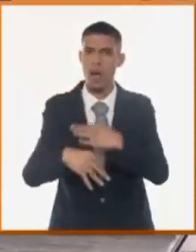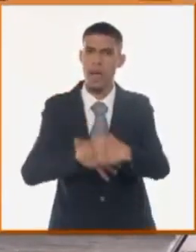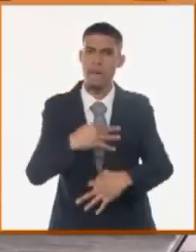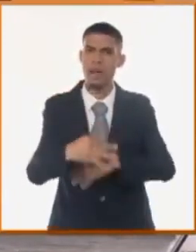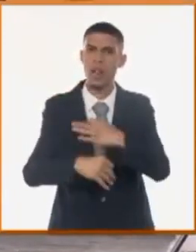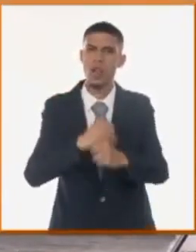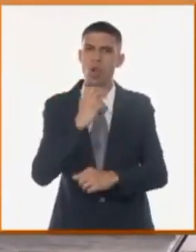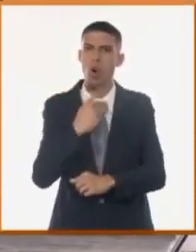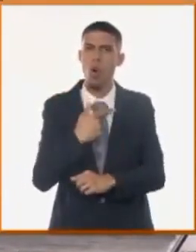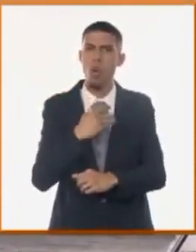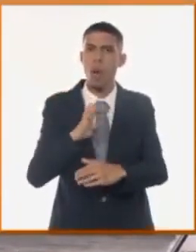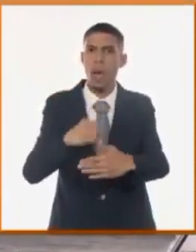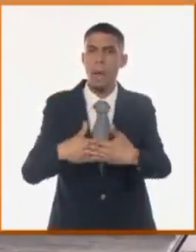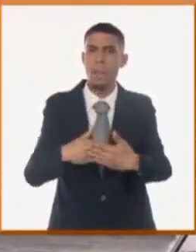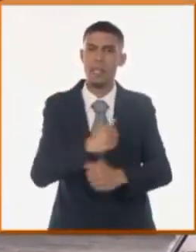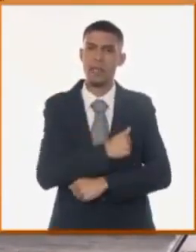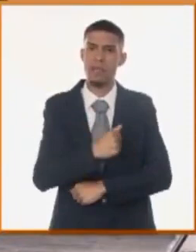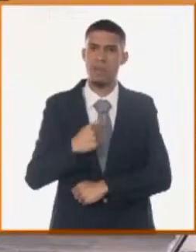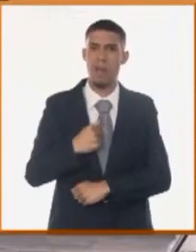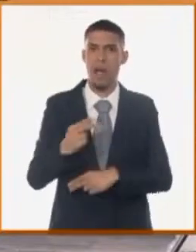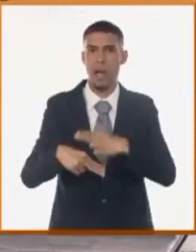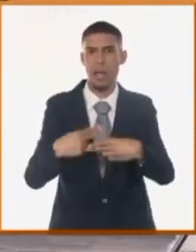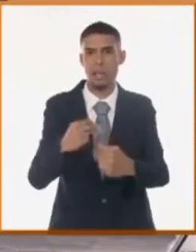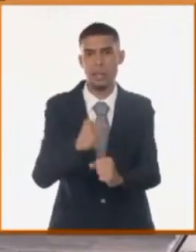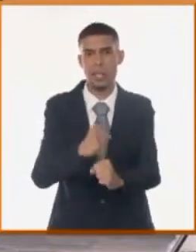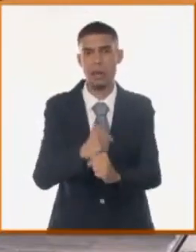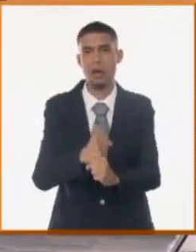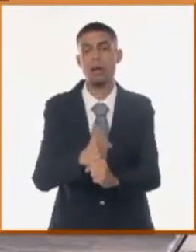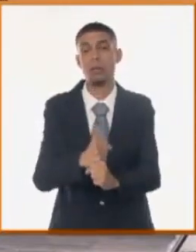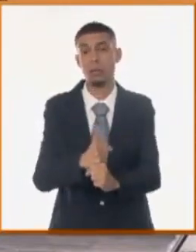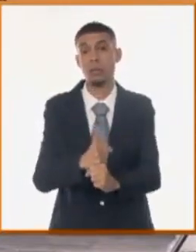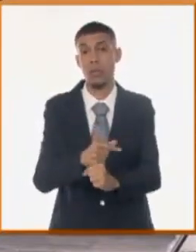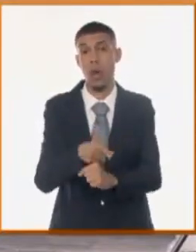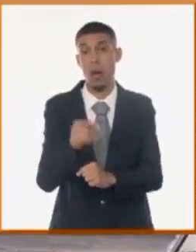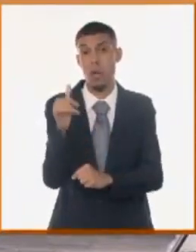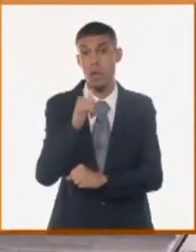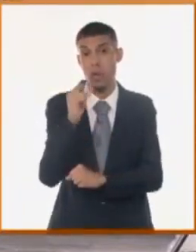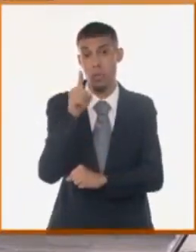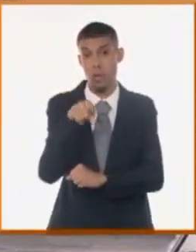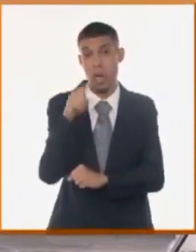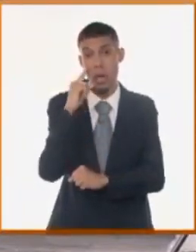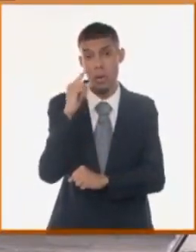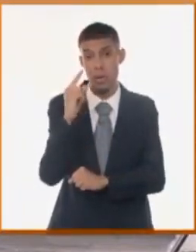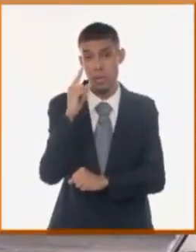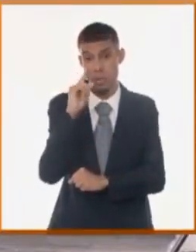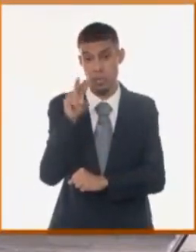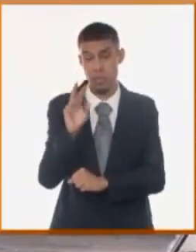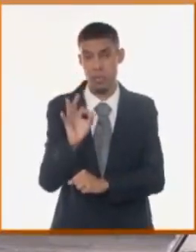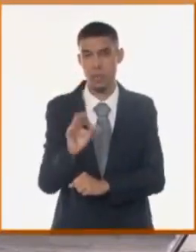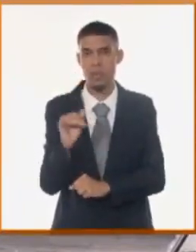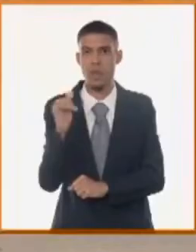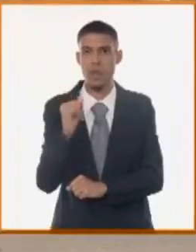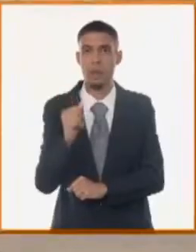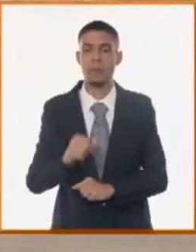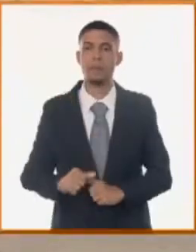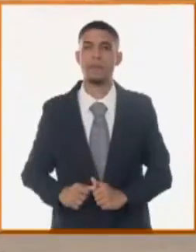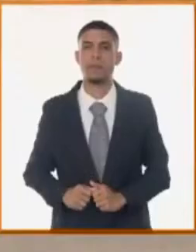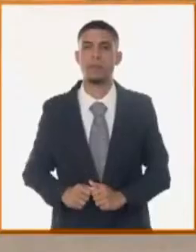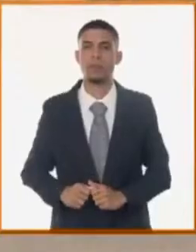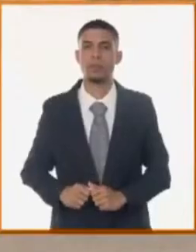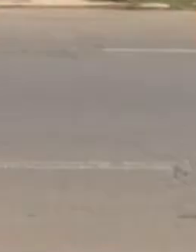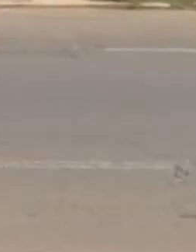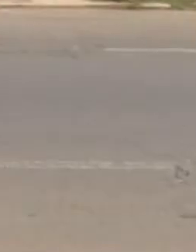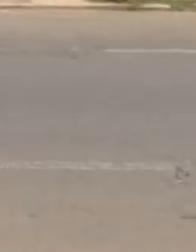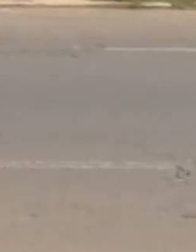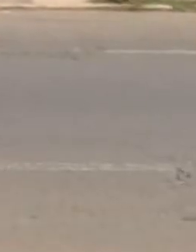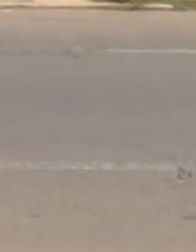gestionada directamente por el Grupo de la Informática y las Comunicaciones, IT Código, y esta es la experiencia. Con